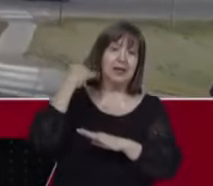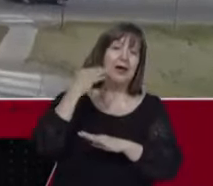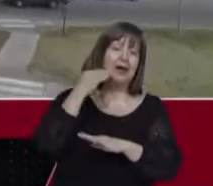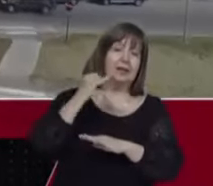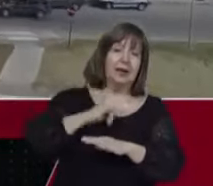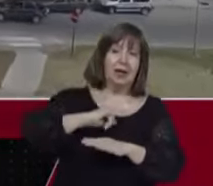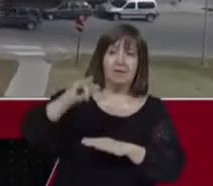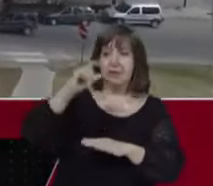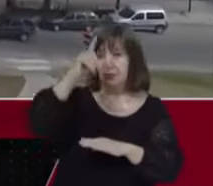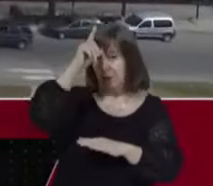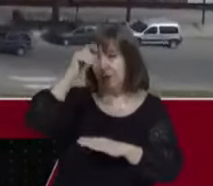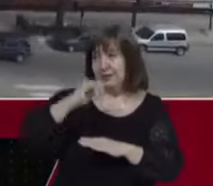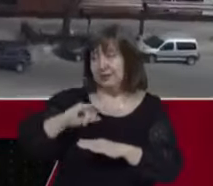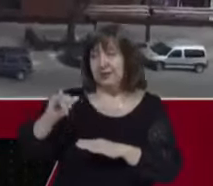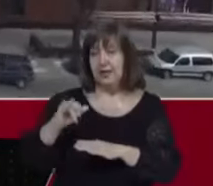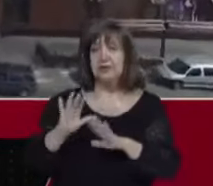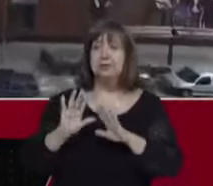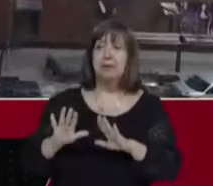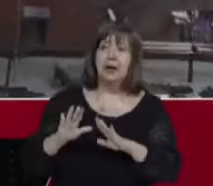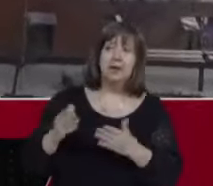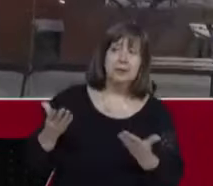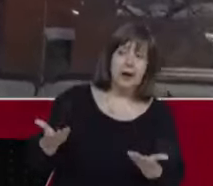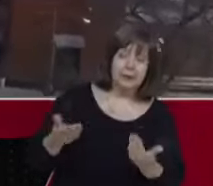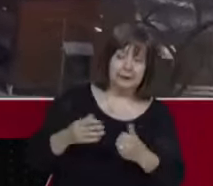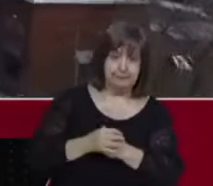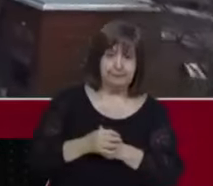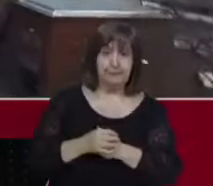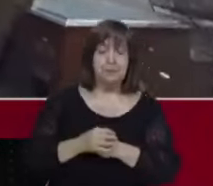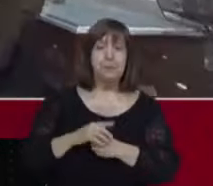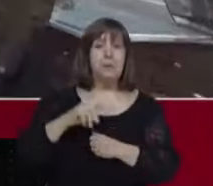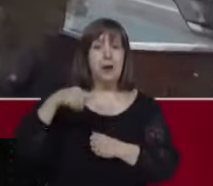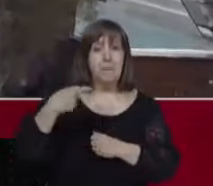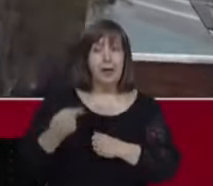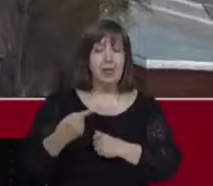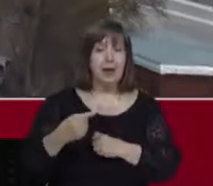denuncia en la policía y está esperando Lo novedades. seguimos mañana por si hay detenidos. Abrazo grande.